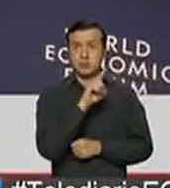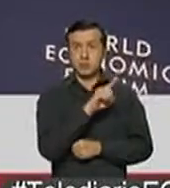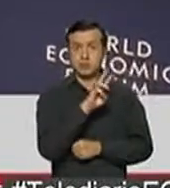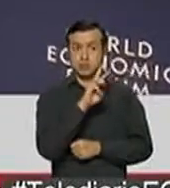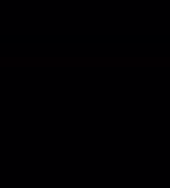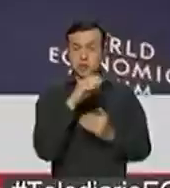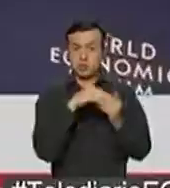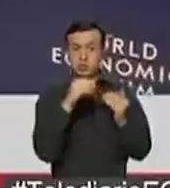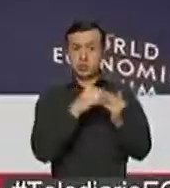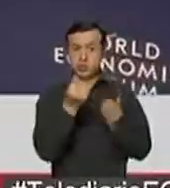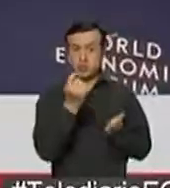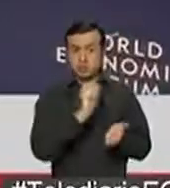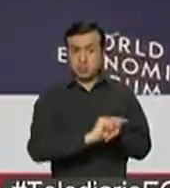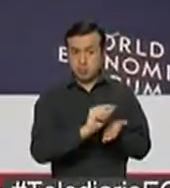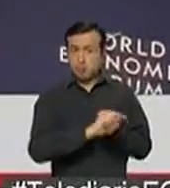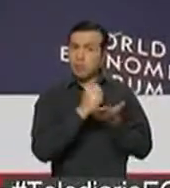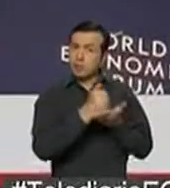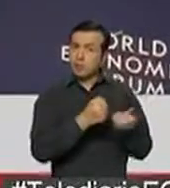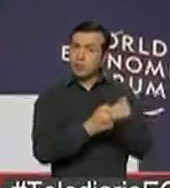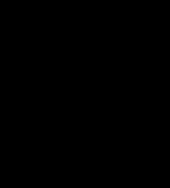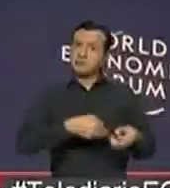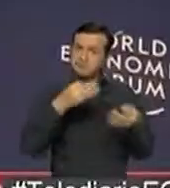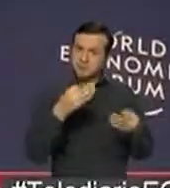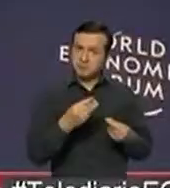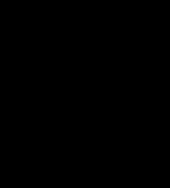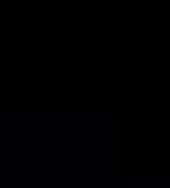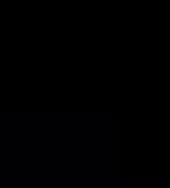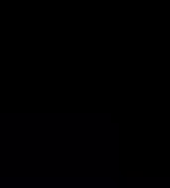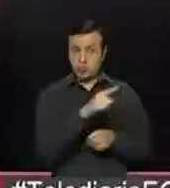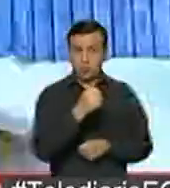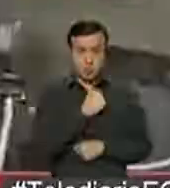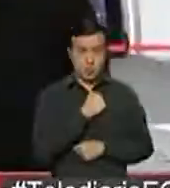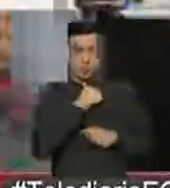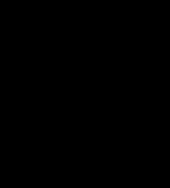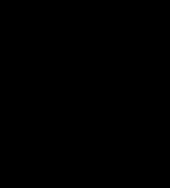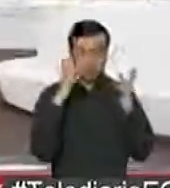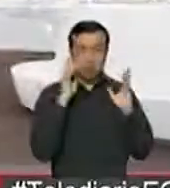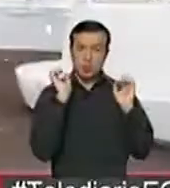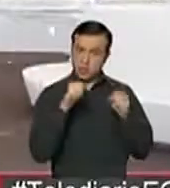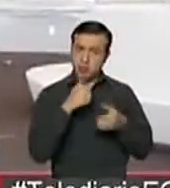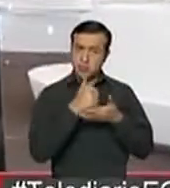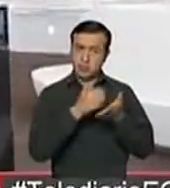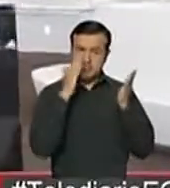$150-160, lo cual es un gran beneficio para los ecuatorianos que aún no tienen. Así Ecuador